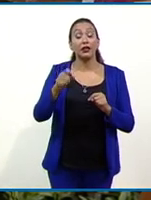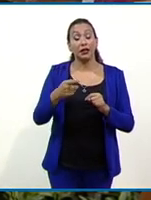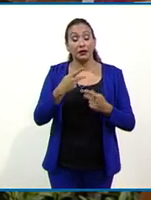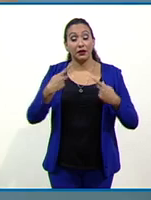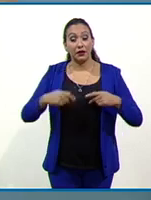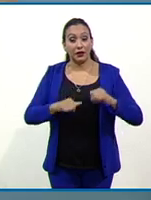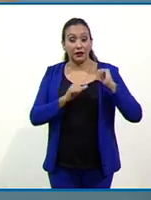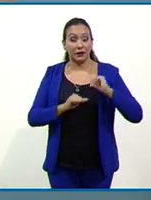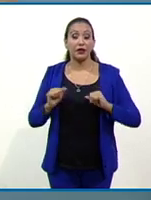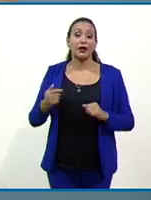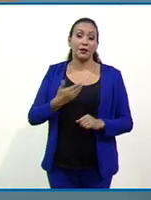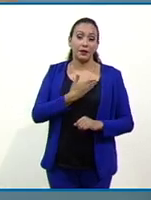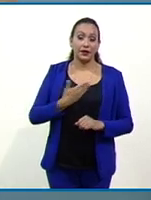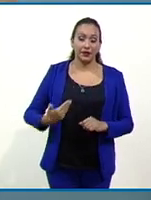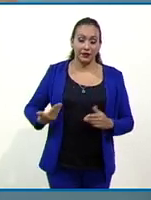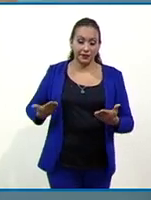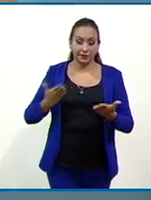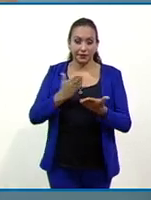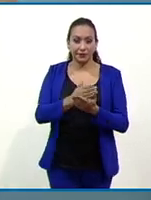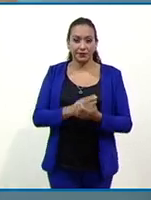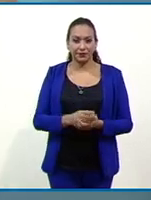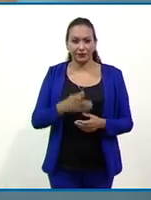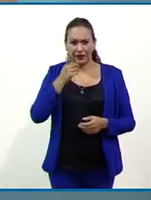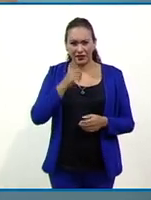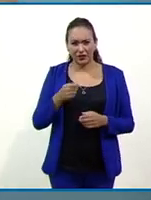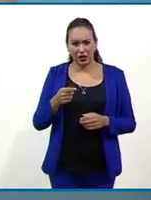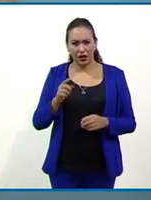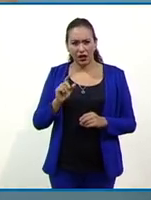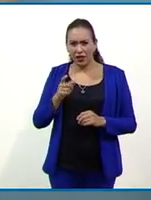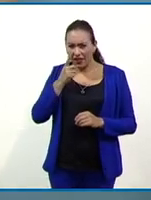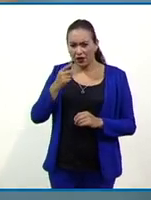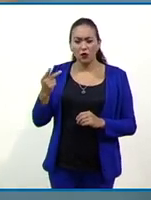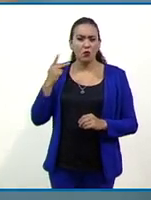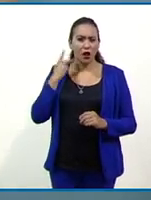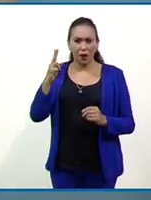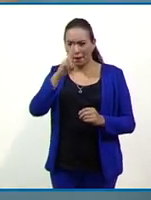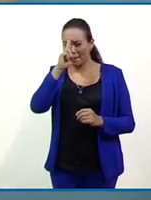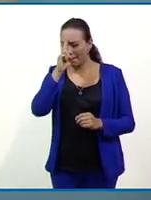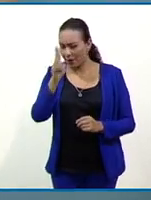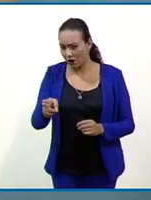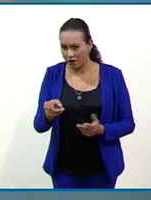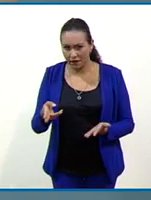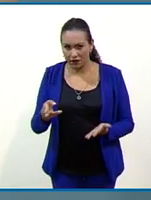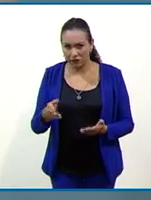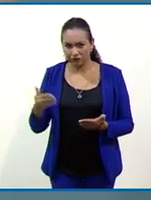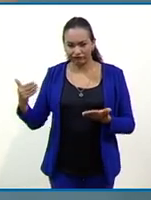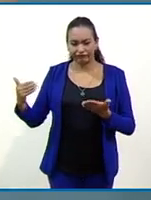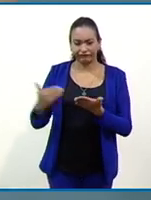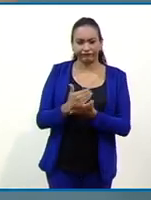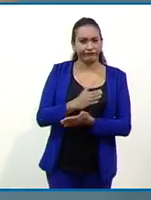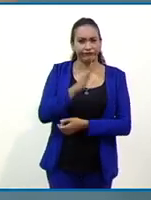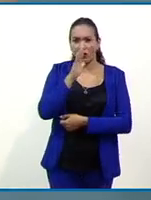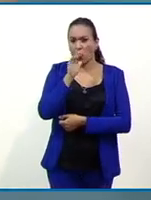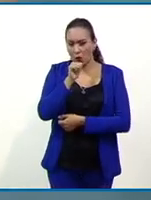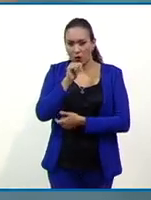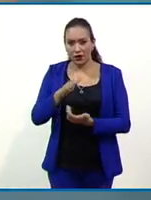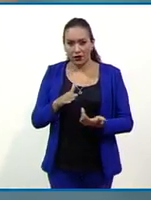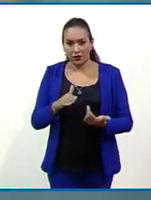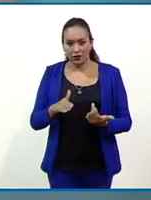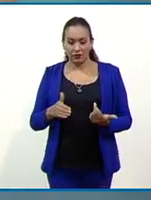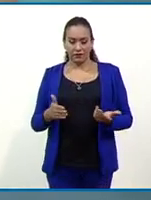Legislativo. Queda claro que la prohibición de participación de los partidos políticos en las